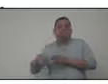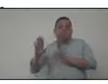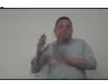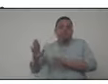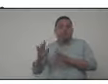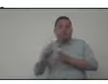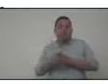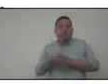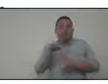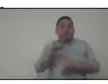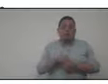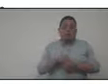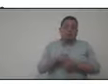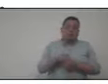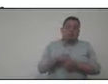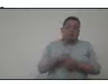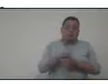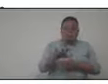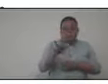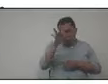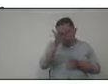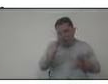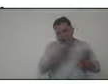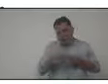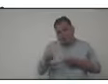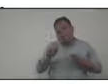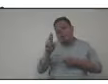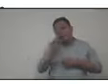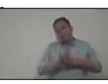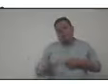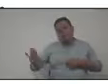tanto internos en el departamento como a nivel nacional